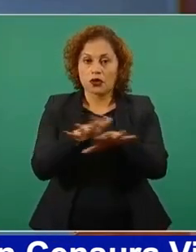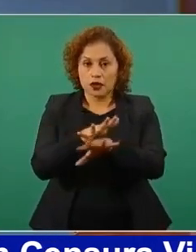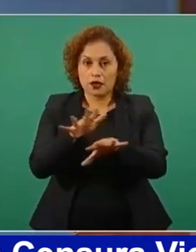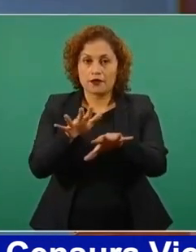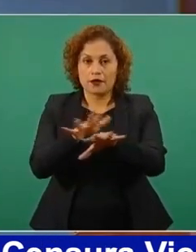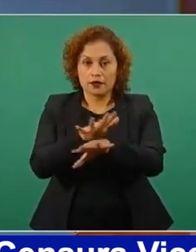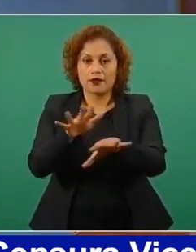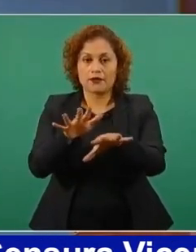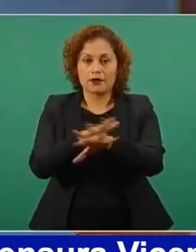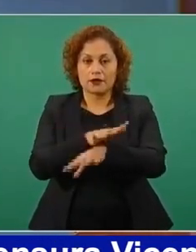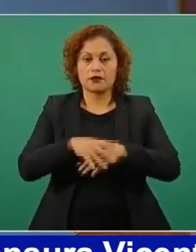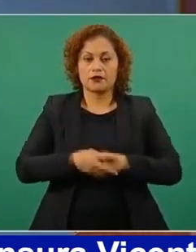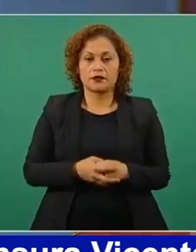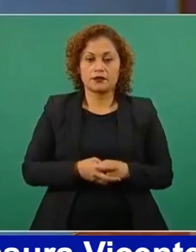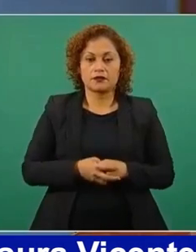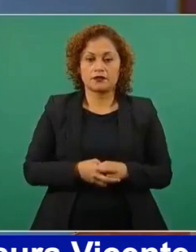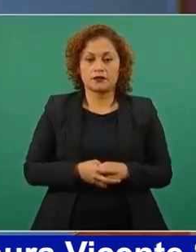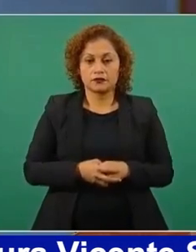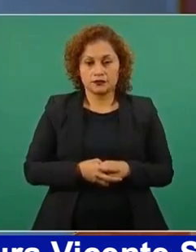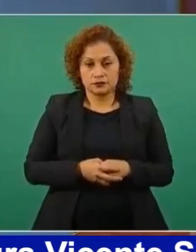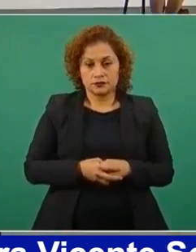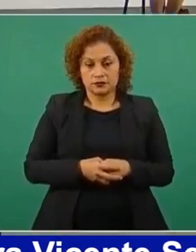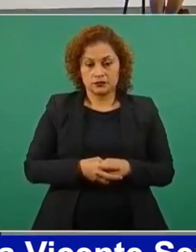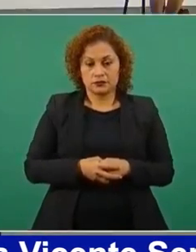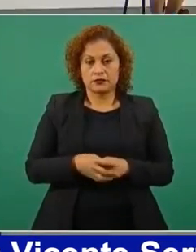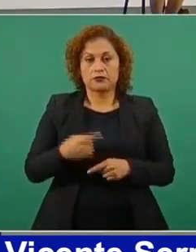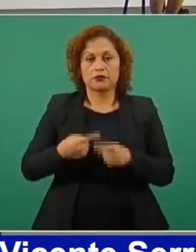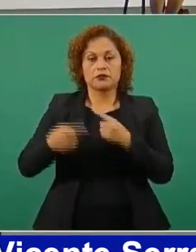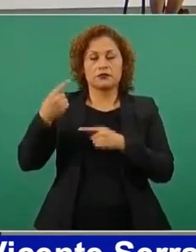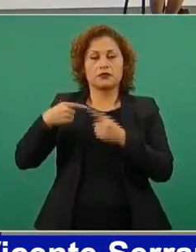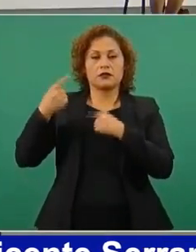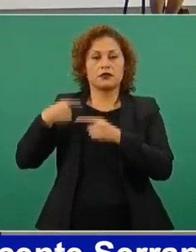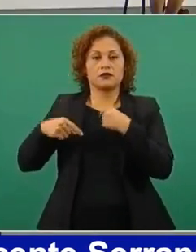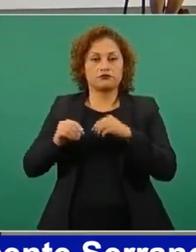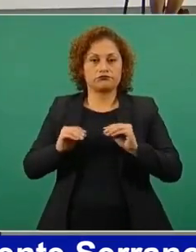O sea, a ver, pongan a las anteriores.